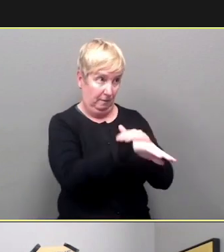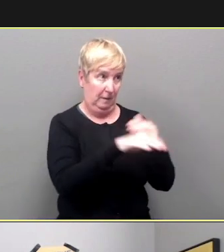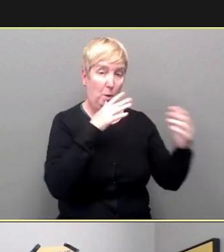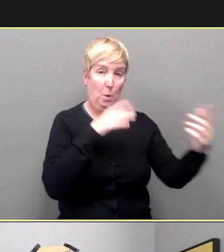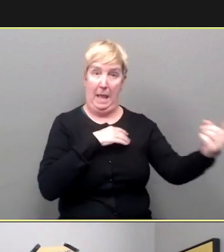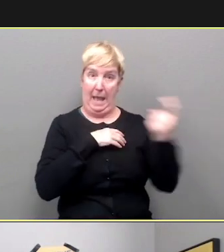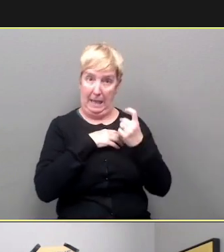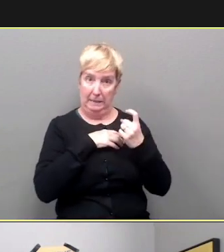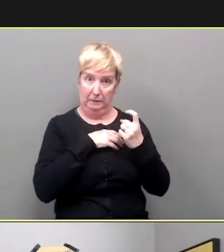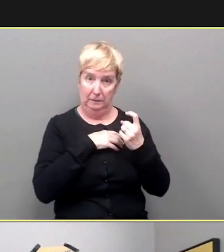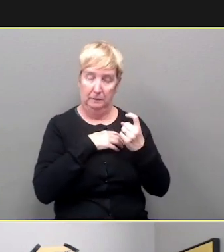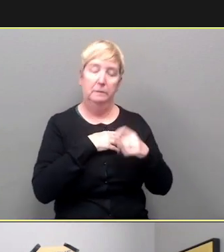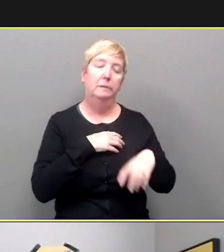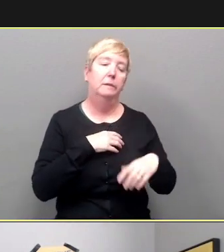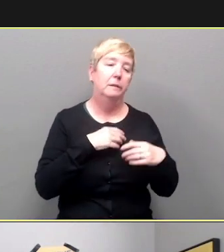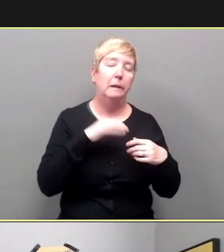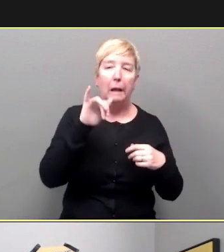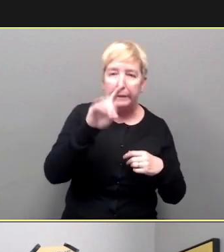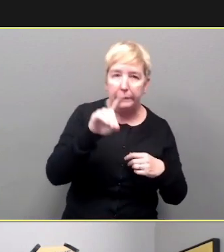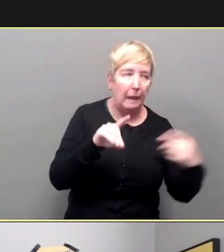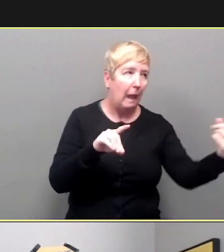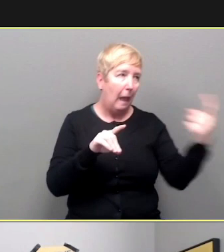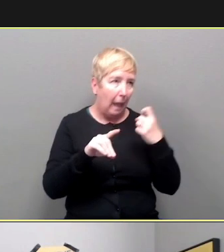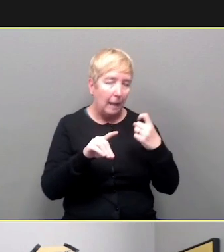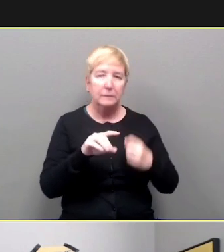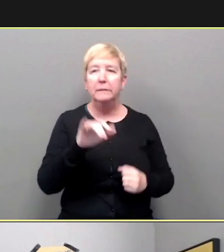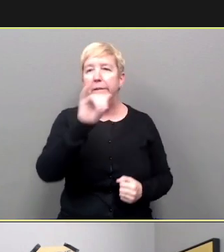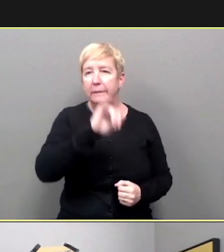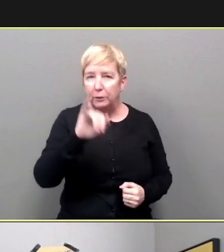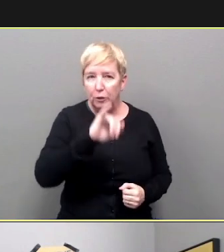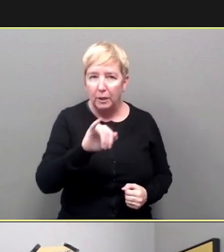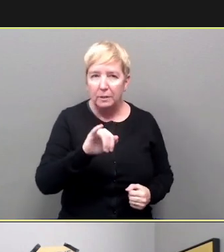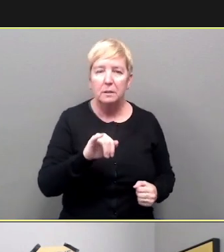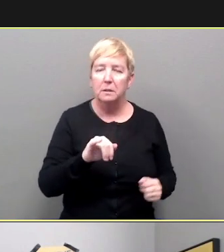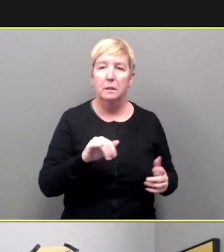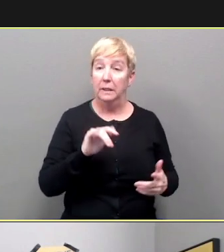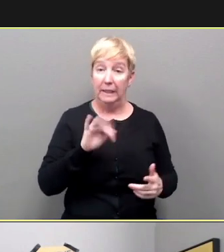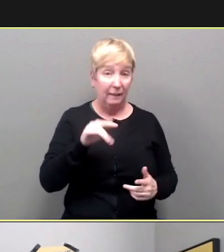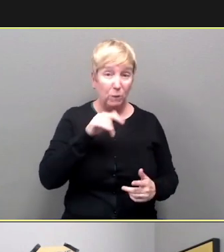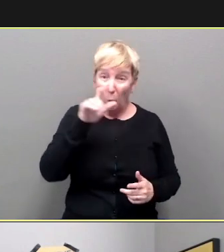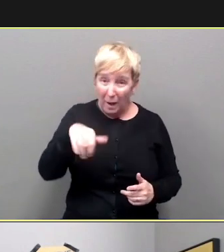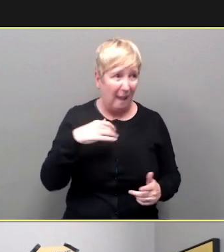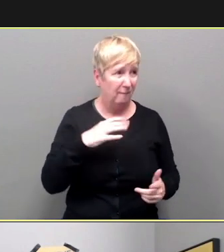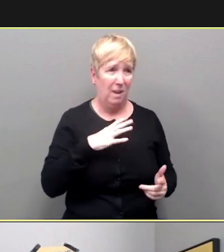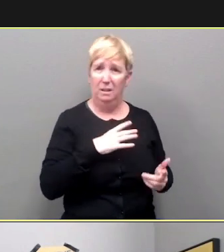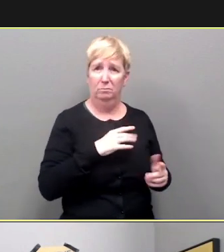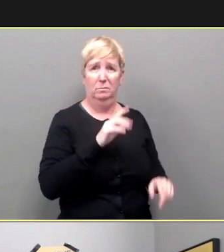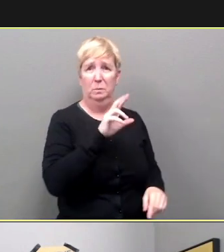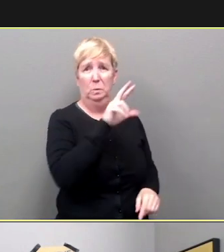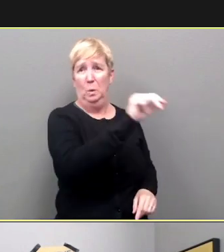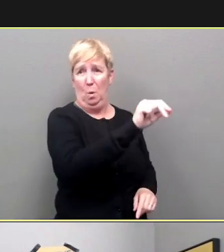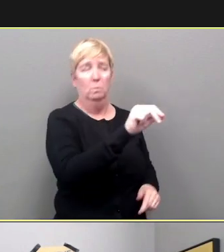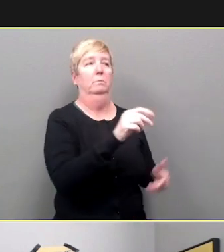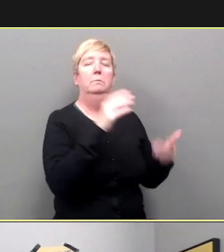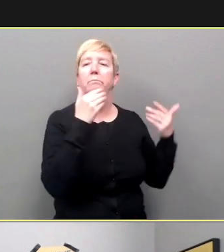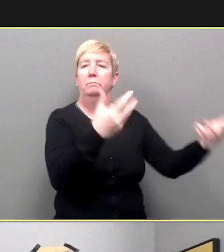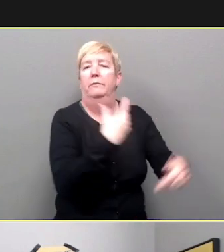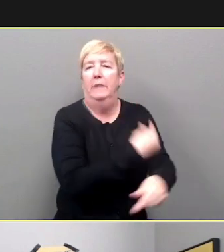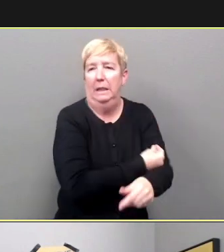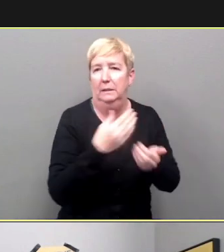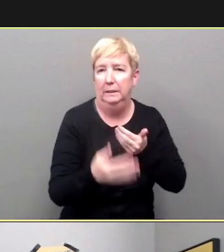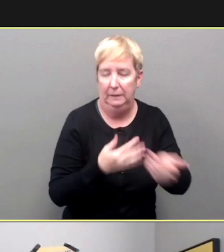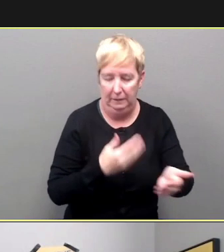ayuda de la seguro. Pero aún no tiene esta cosa, se vacunará. Entonces,